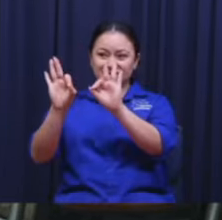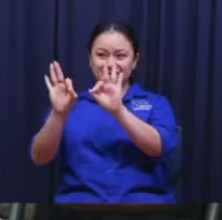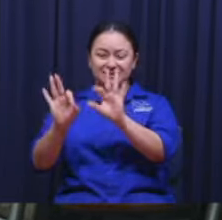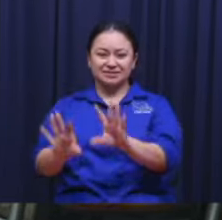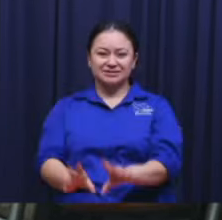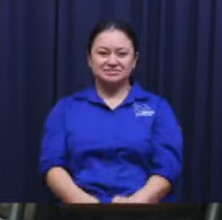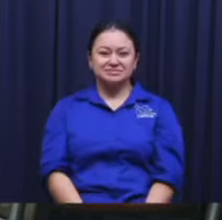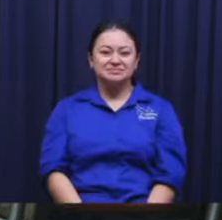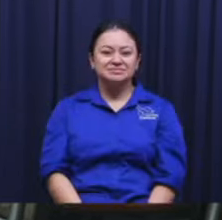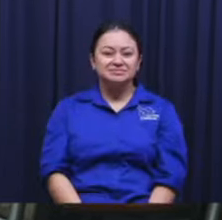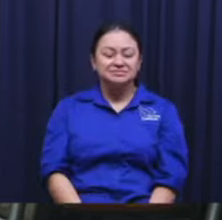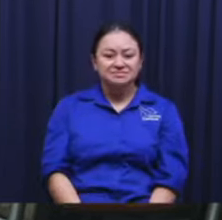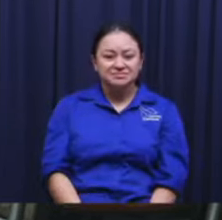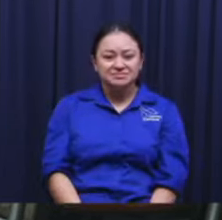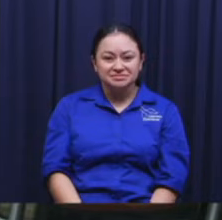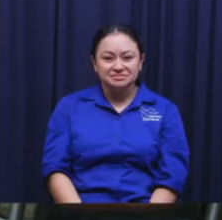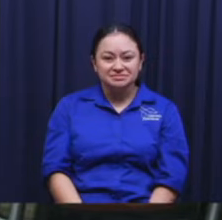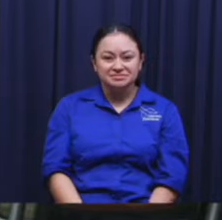Señor, pues, el que va a hacer la obra.